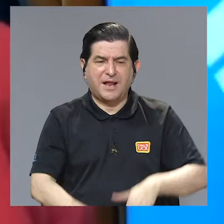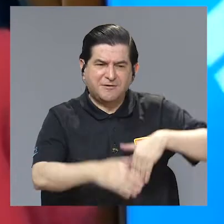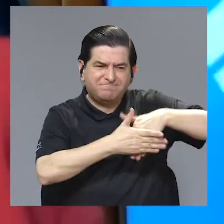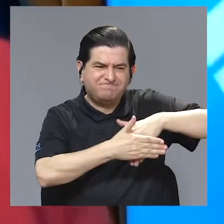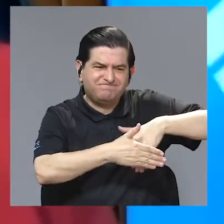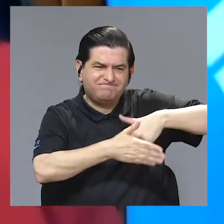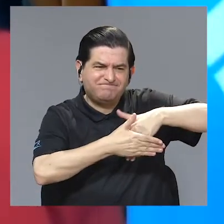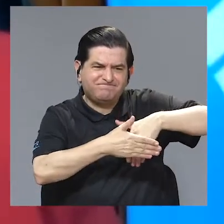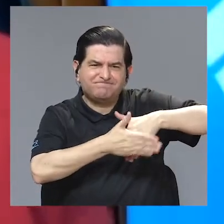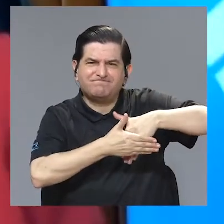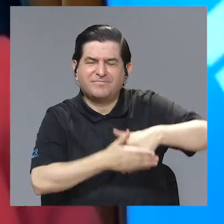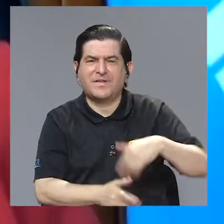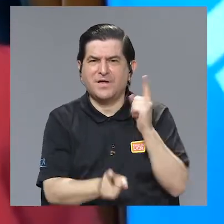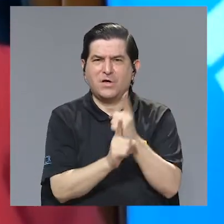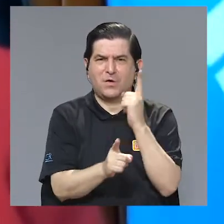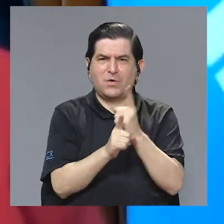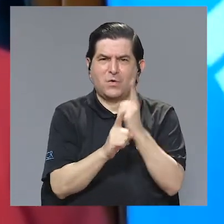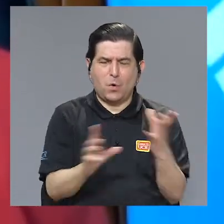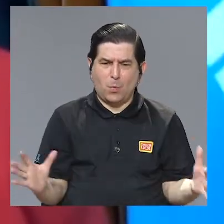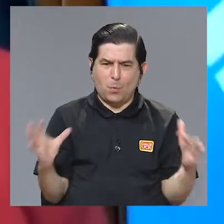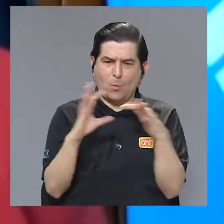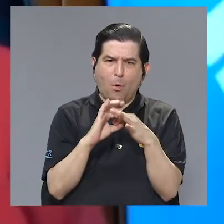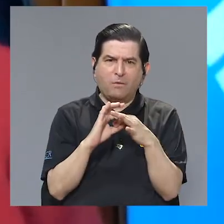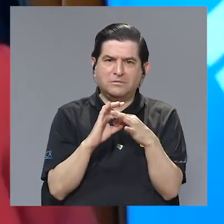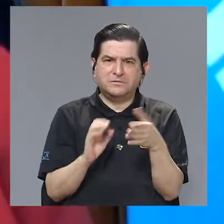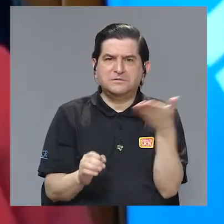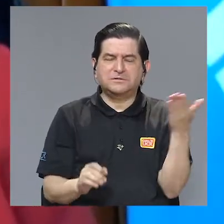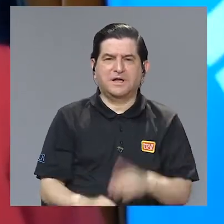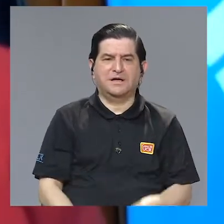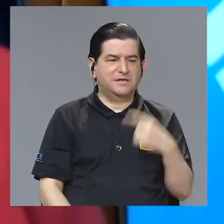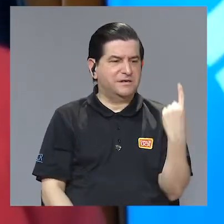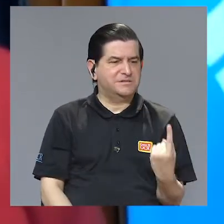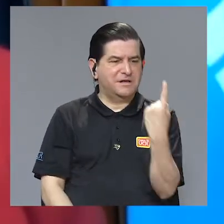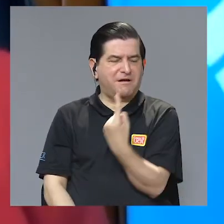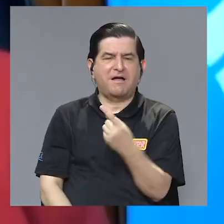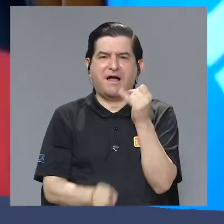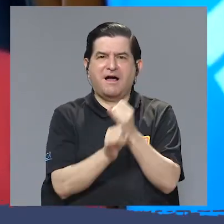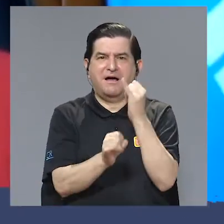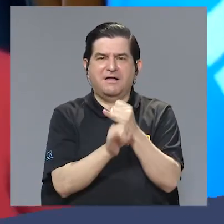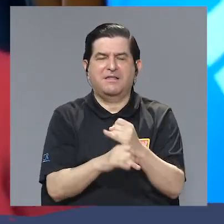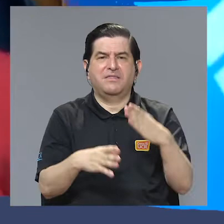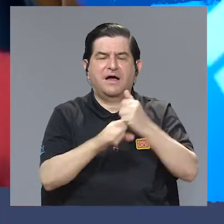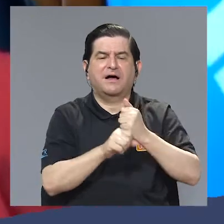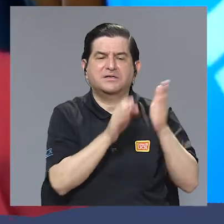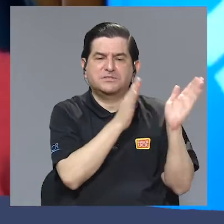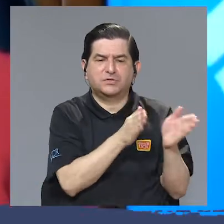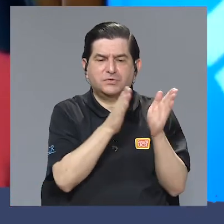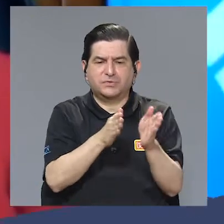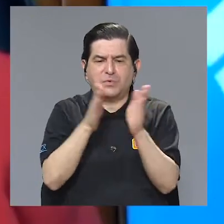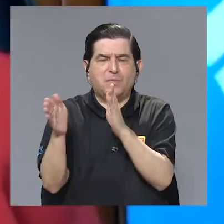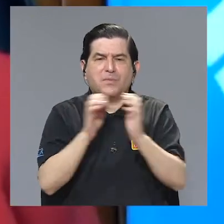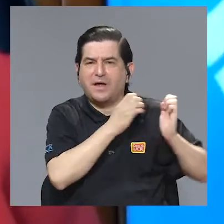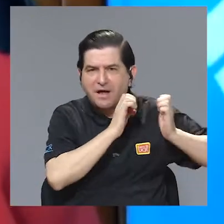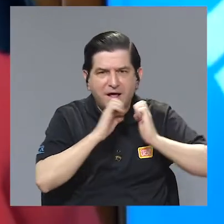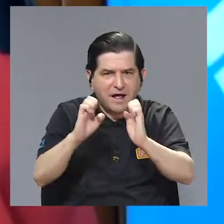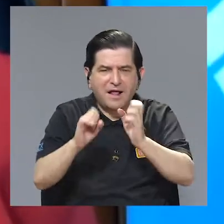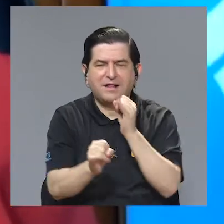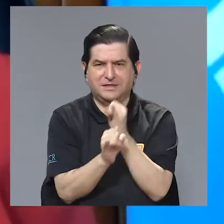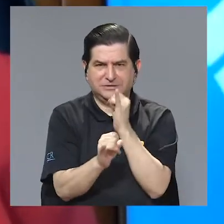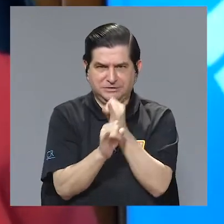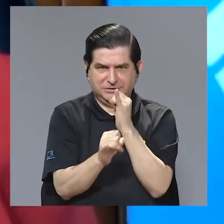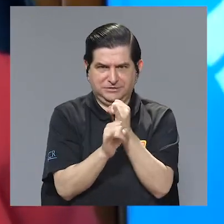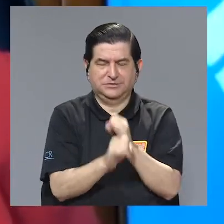que impide realmente esta adecuada articulación es que cada institución, cuando elabora sus planes